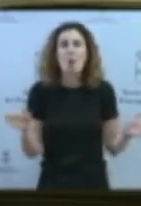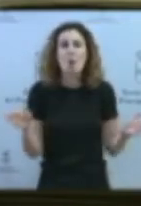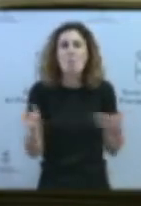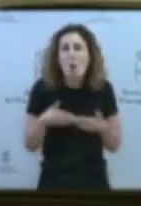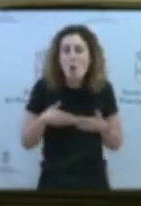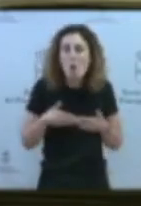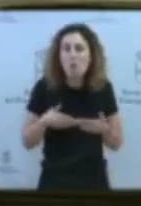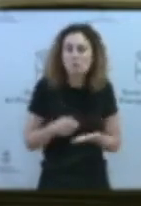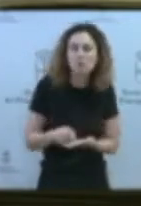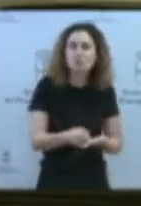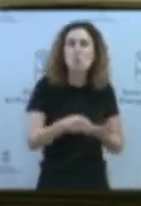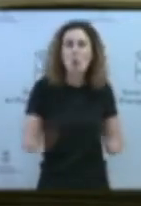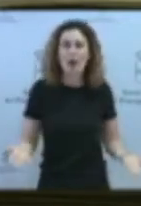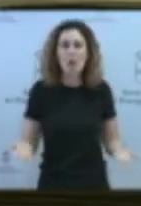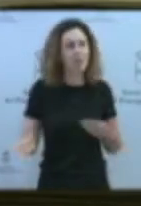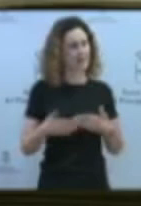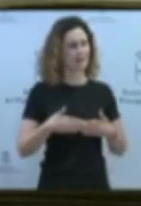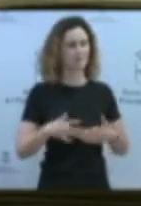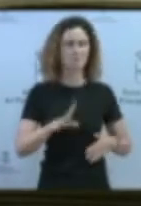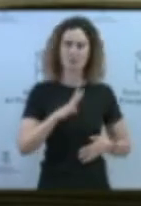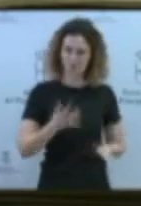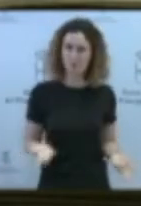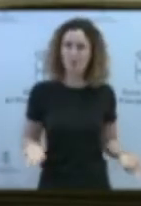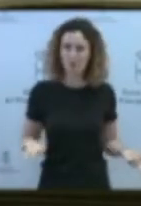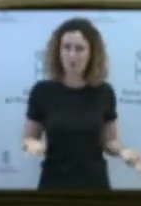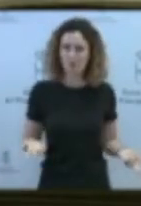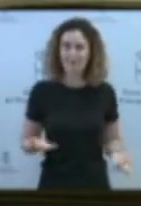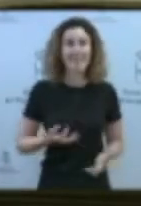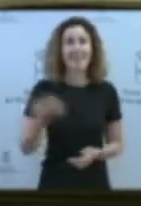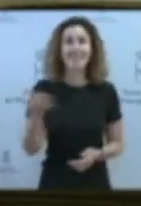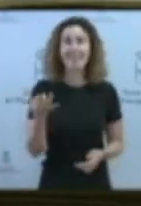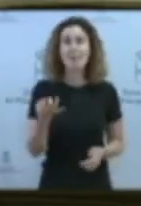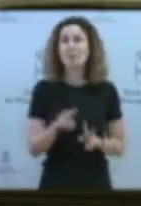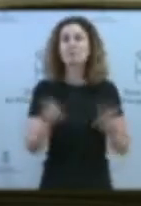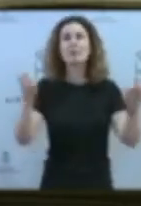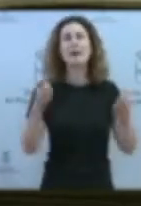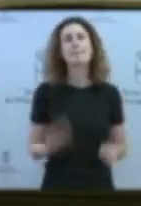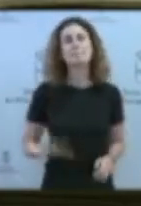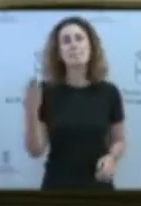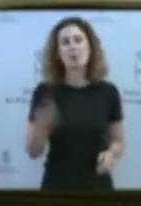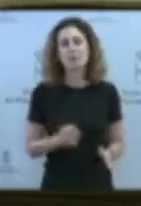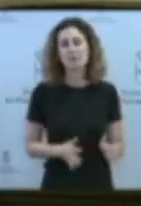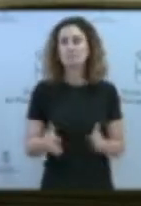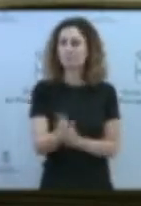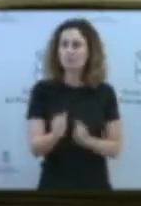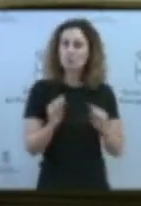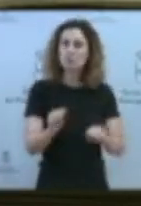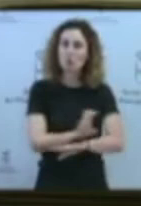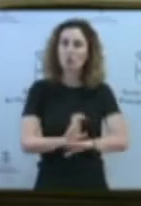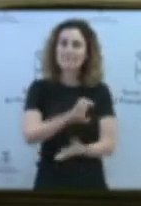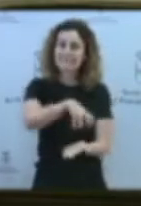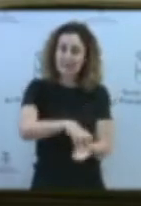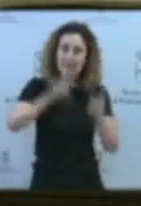quitan. Tiene que haber un concepto fundamental, un concepto prioritario por parte de la Consejería de Educación que tiene que velar por los derechos de las familias,